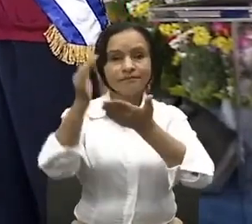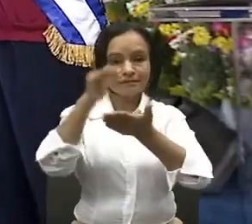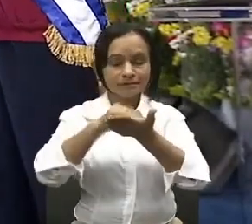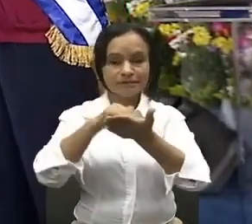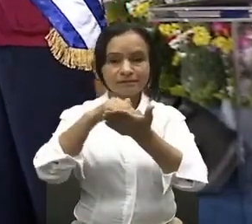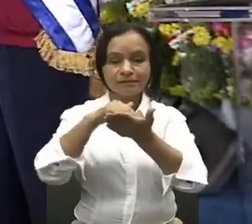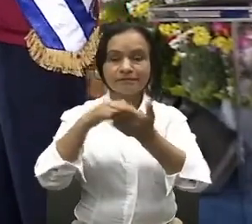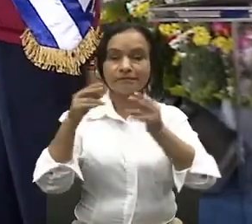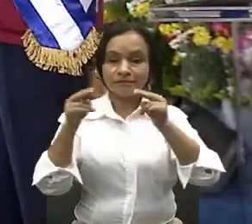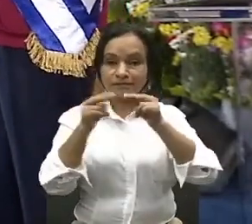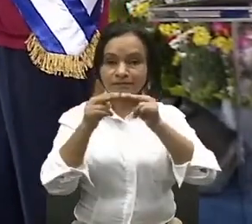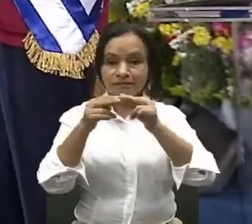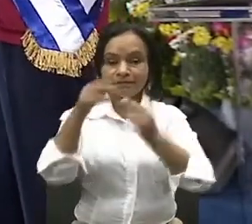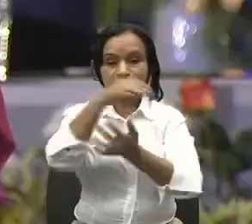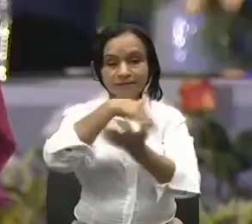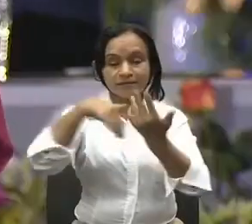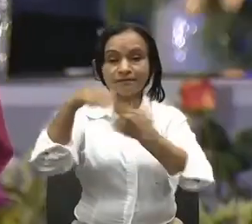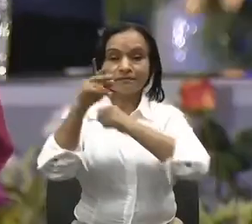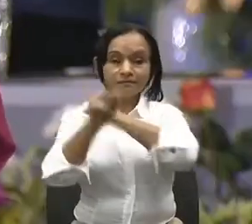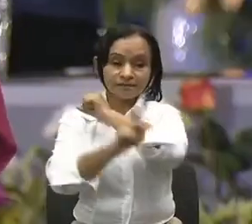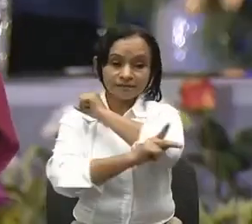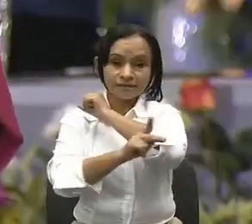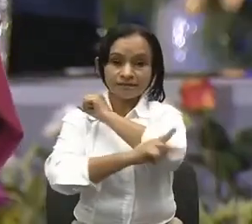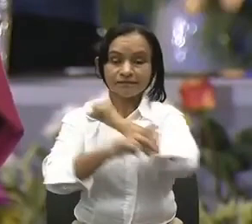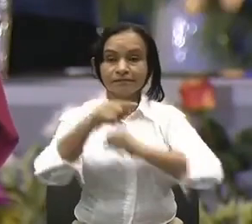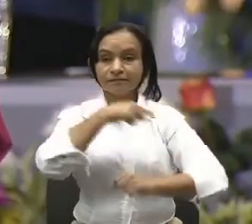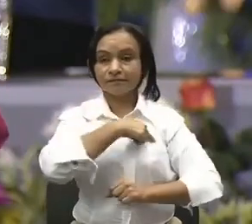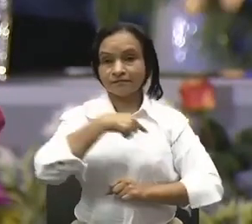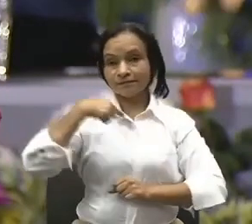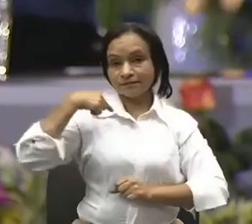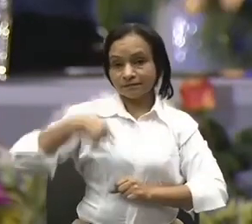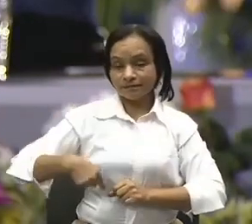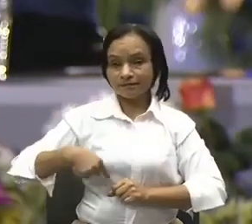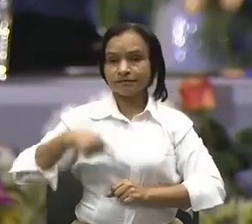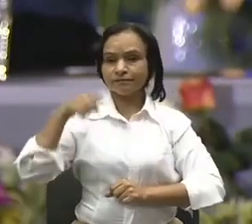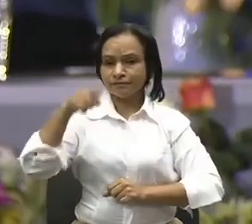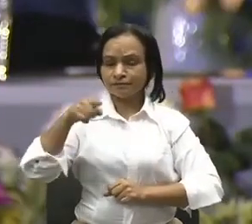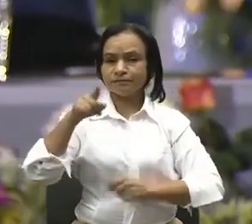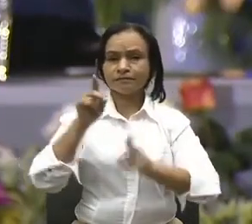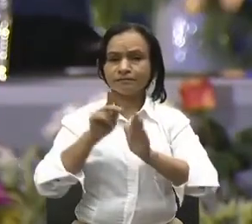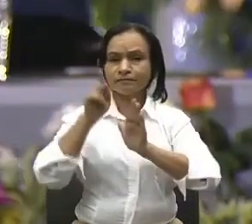las relaciones con la República Popular China, que